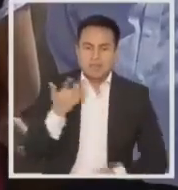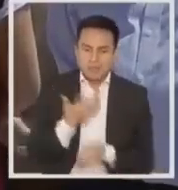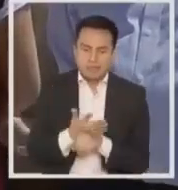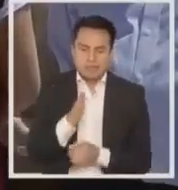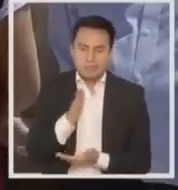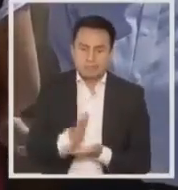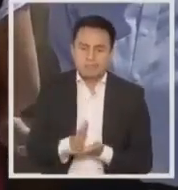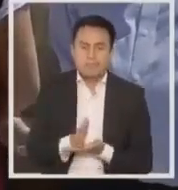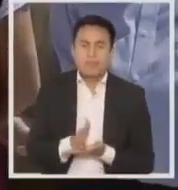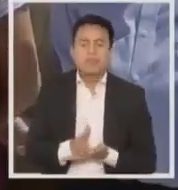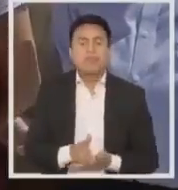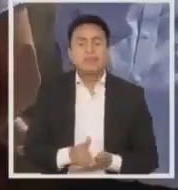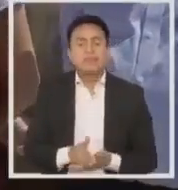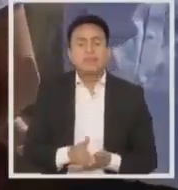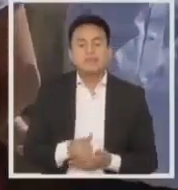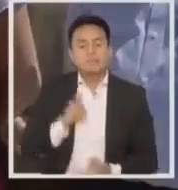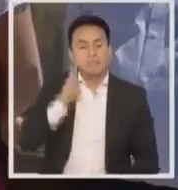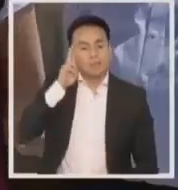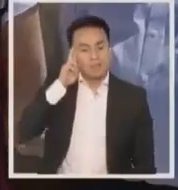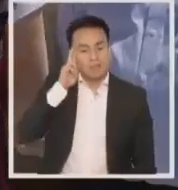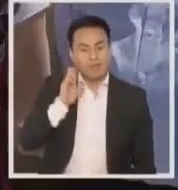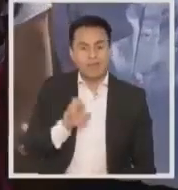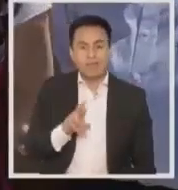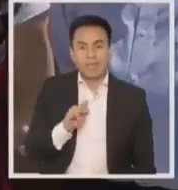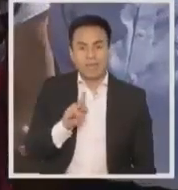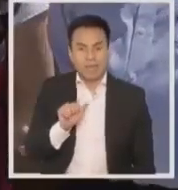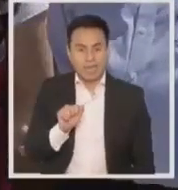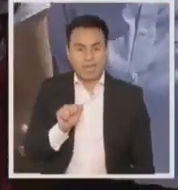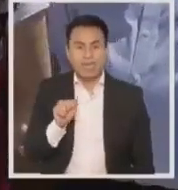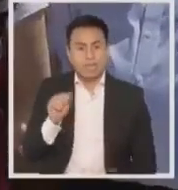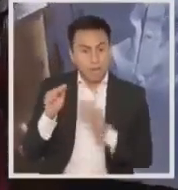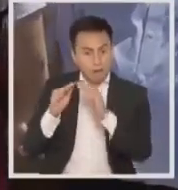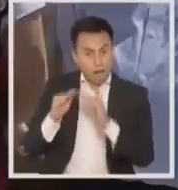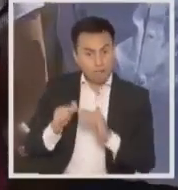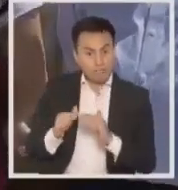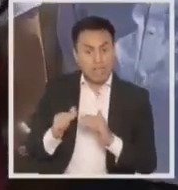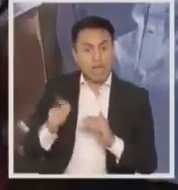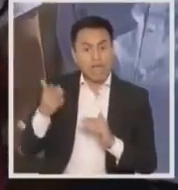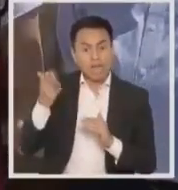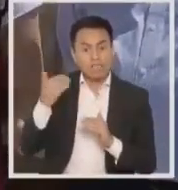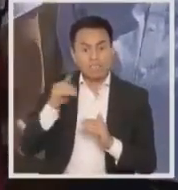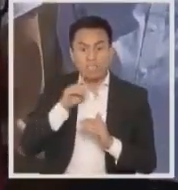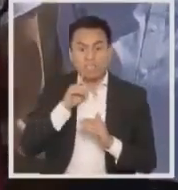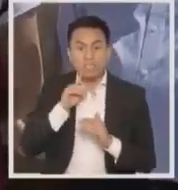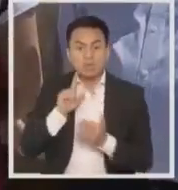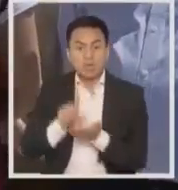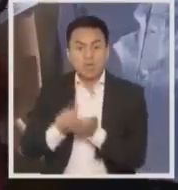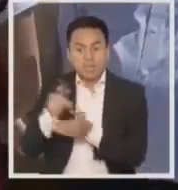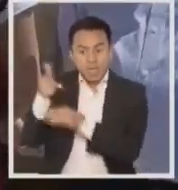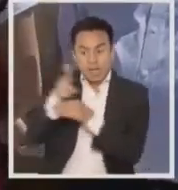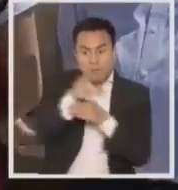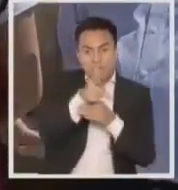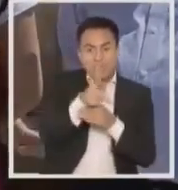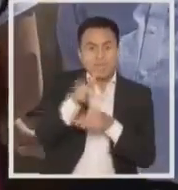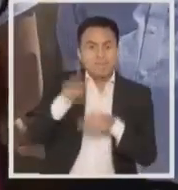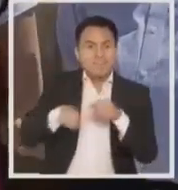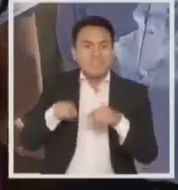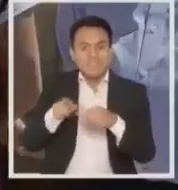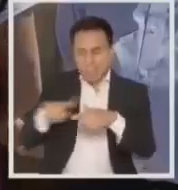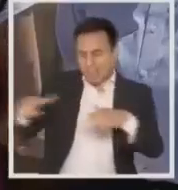Y con, me lo recordaba Erika, su casa llegaba desde donde están puestas las cámaras hasta el final del